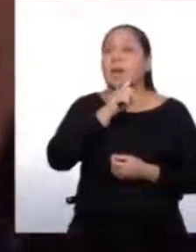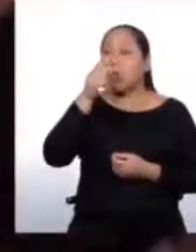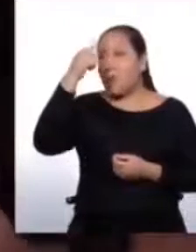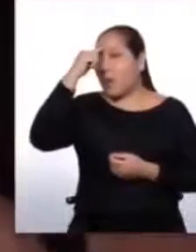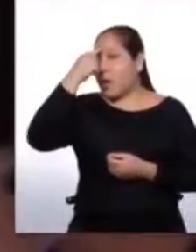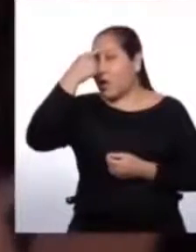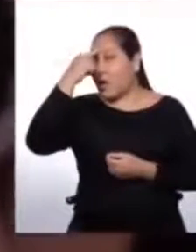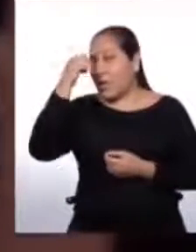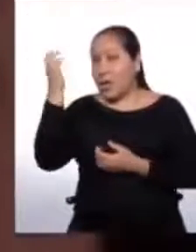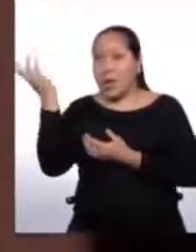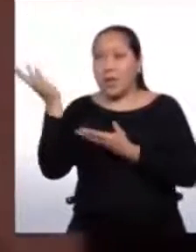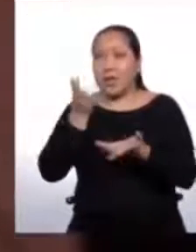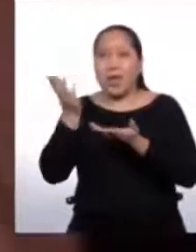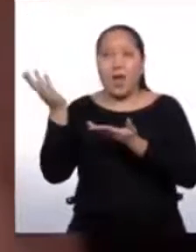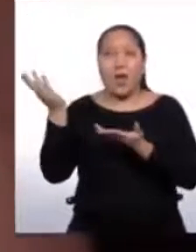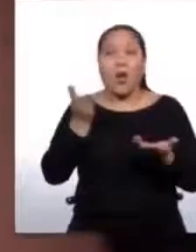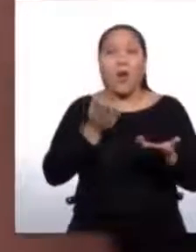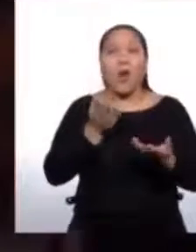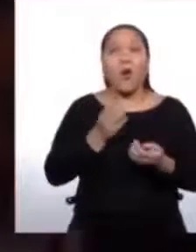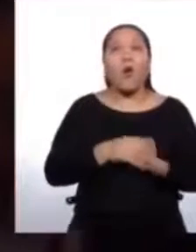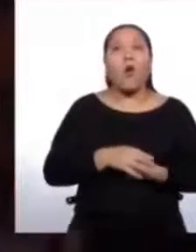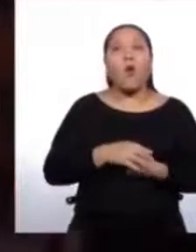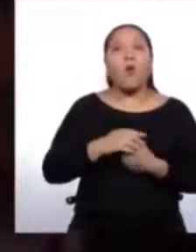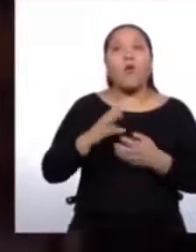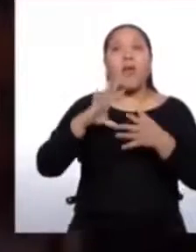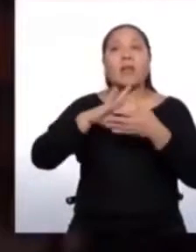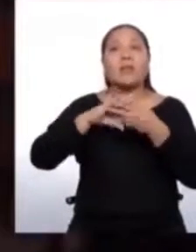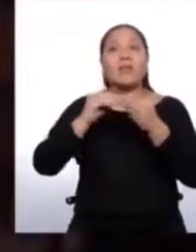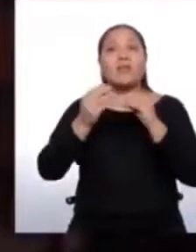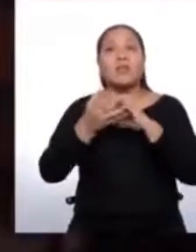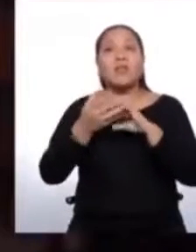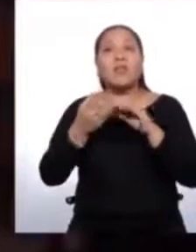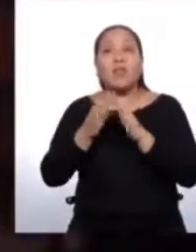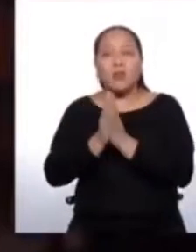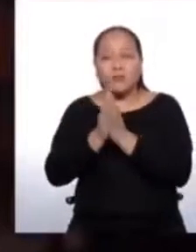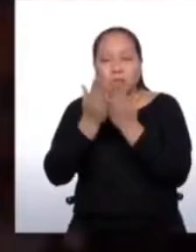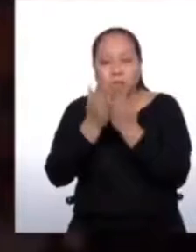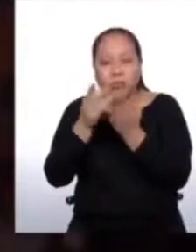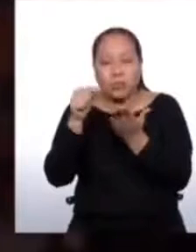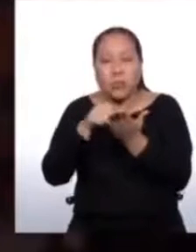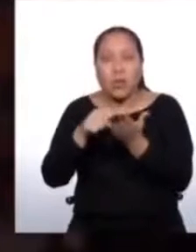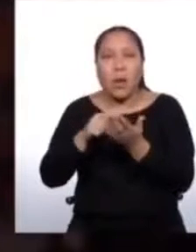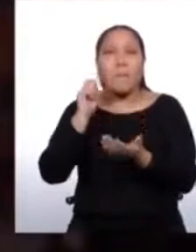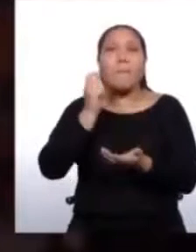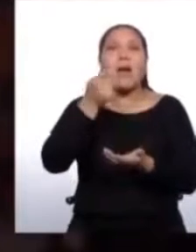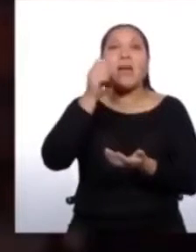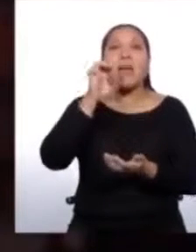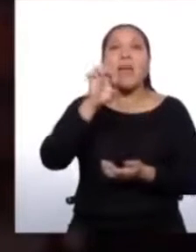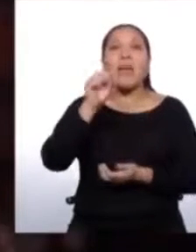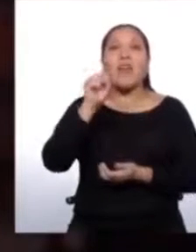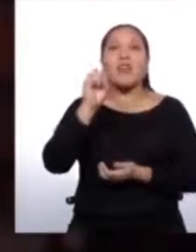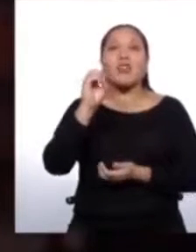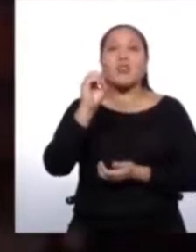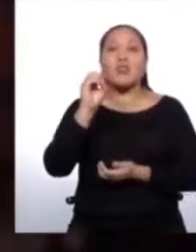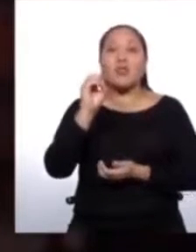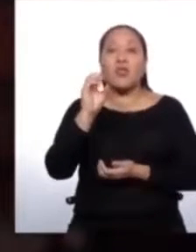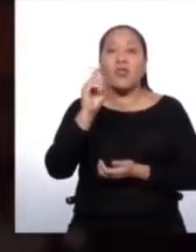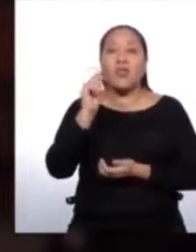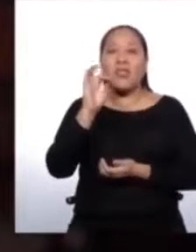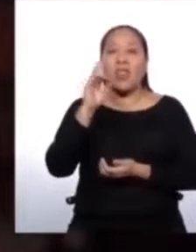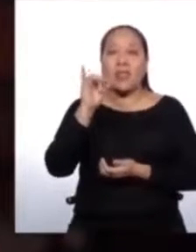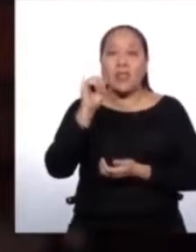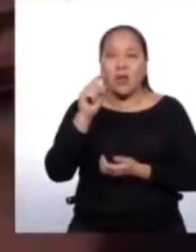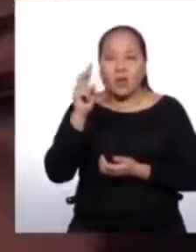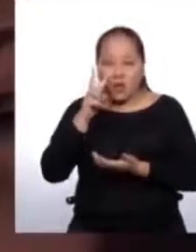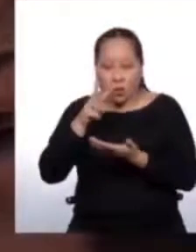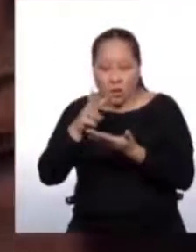Ganges, aparte de un paludismo feroz, una colección completa de tratados de esoterismo. En uno de estos libros leí una vez una fórmula